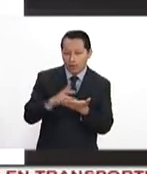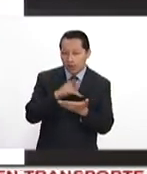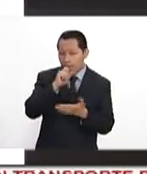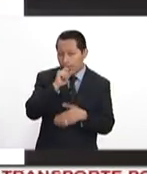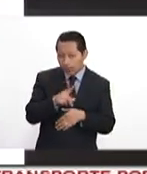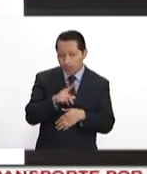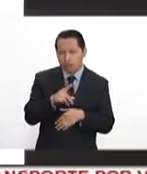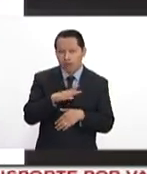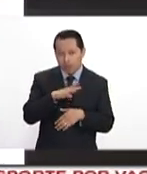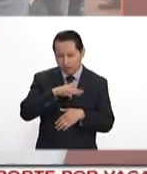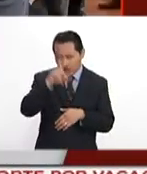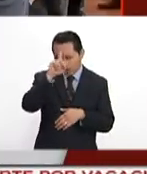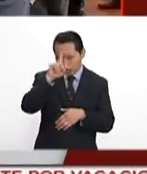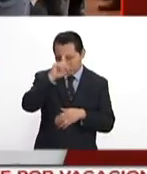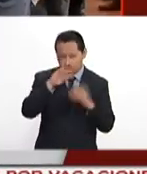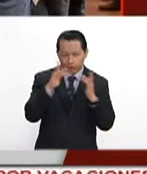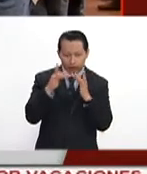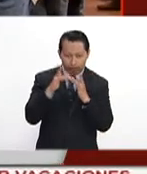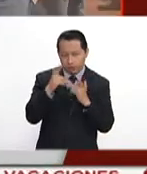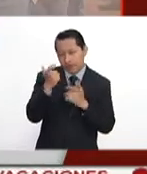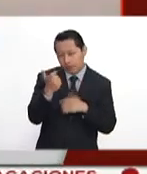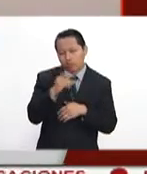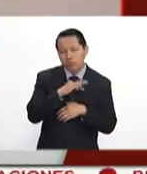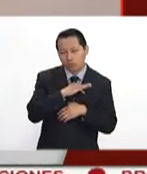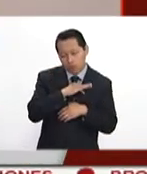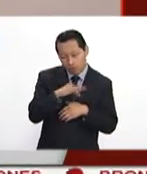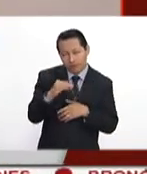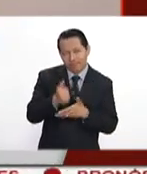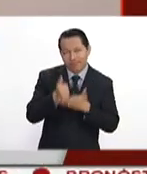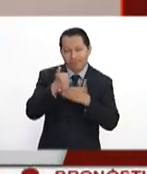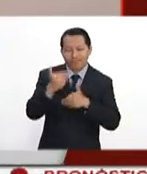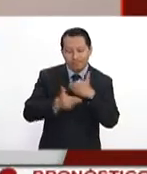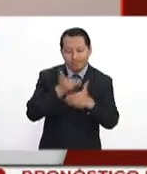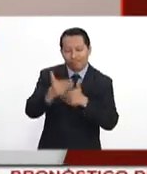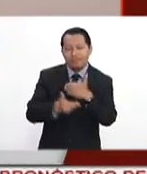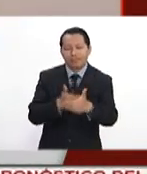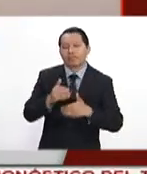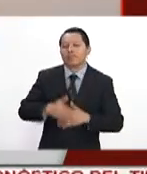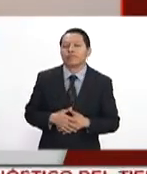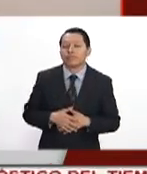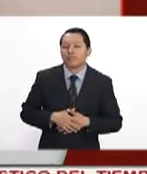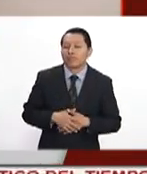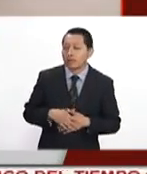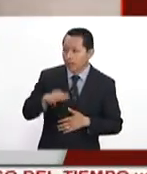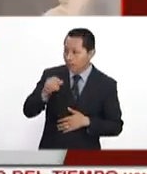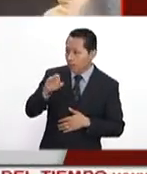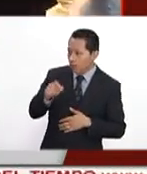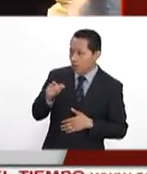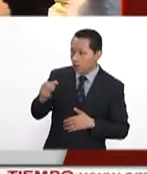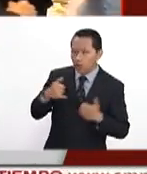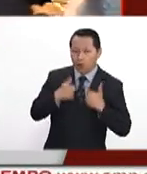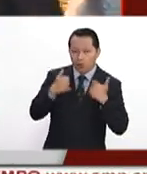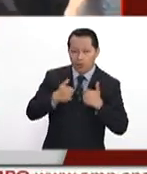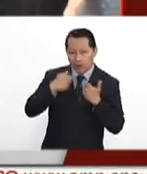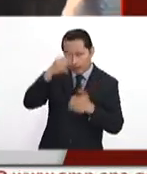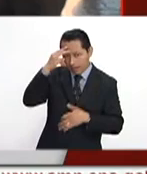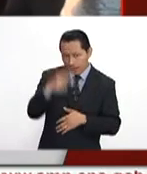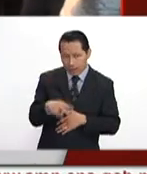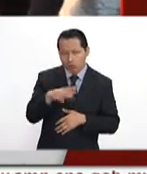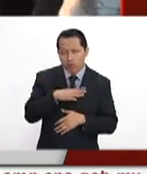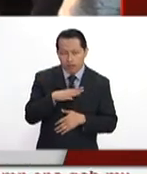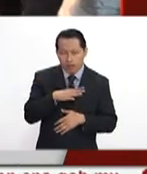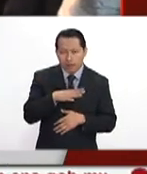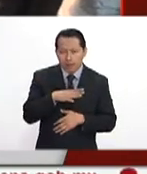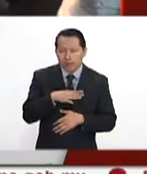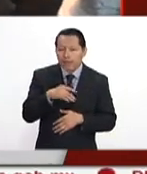sus consejos, sus contactos y su dinero no habíamos podido llegar al punto en el que estamos. Manuel, como joven mexicano, bueno, existen